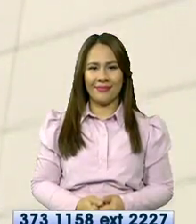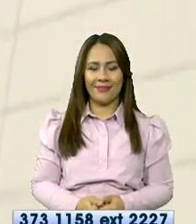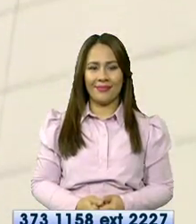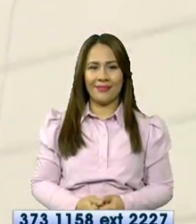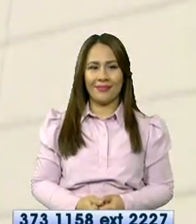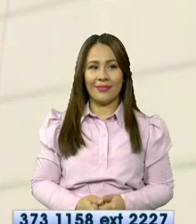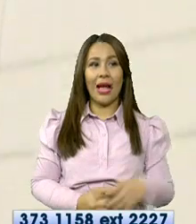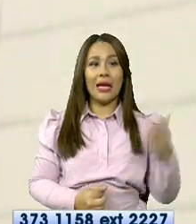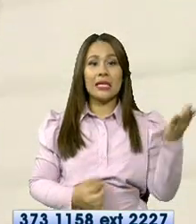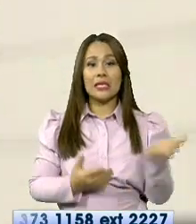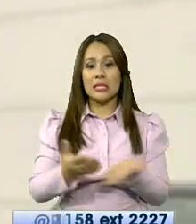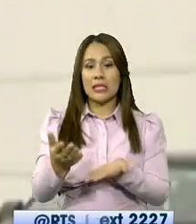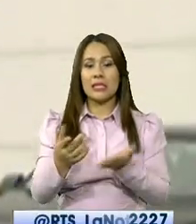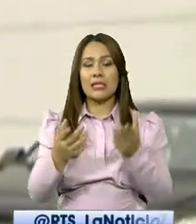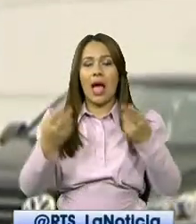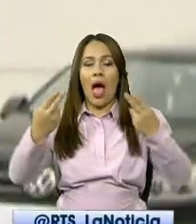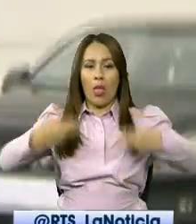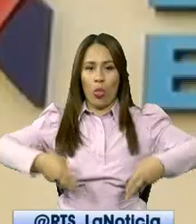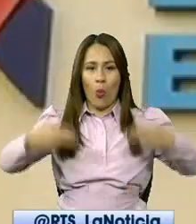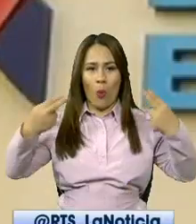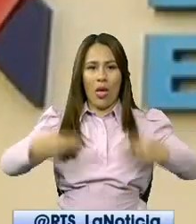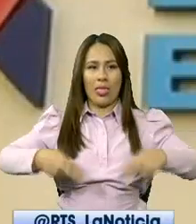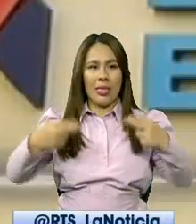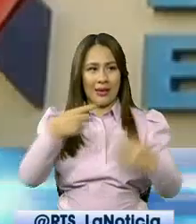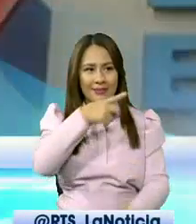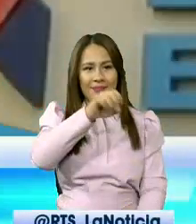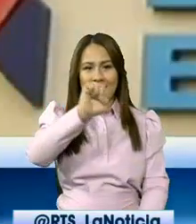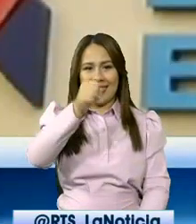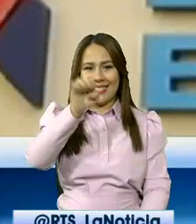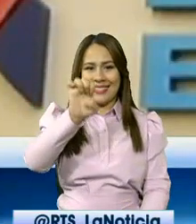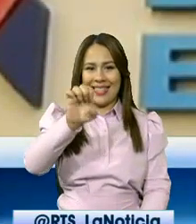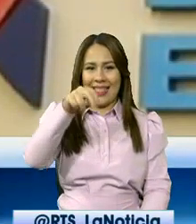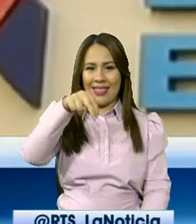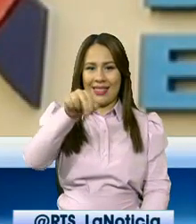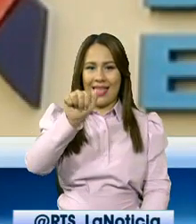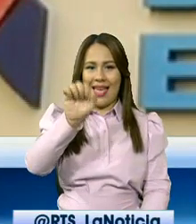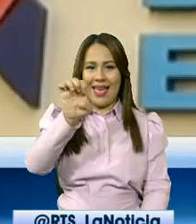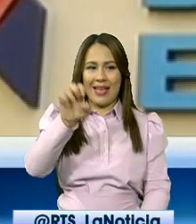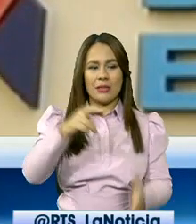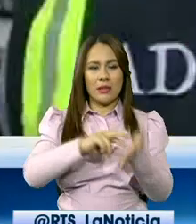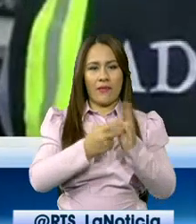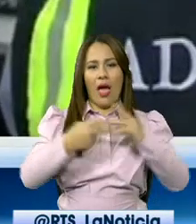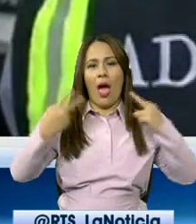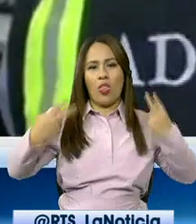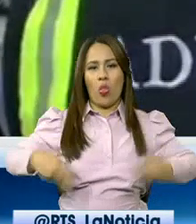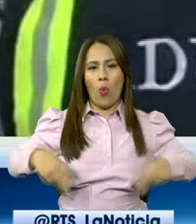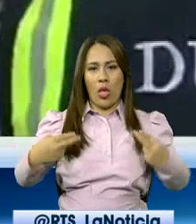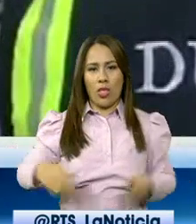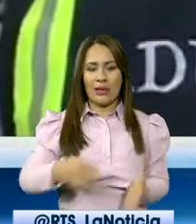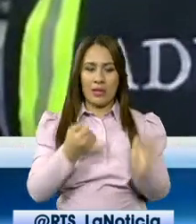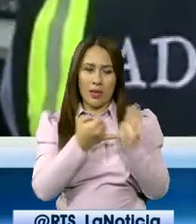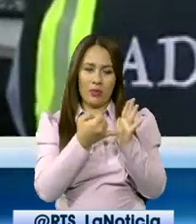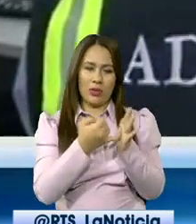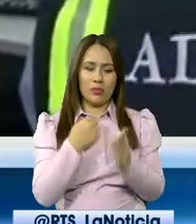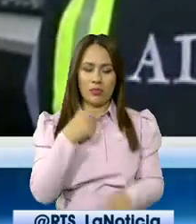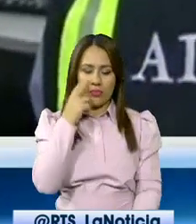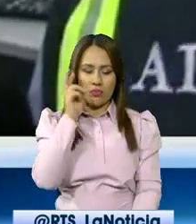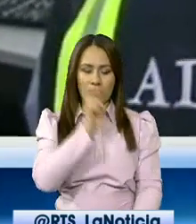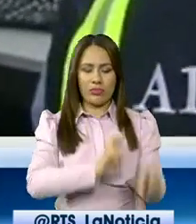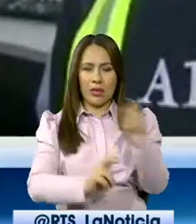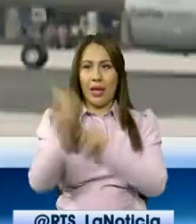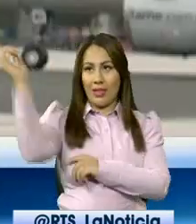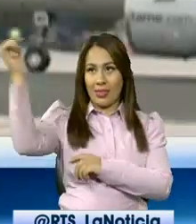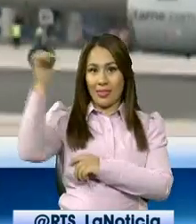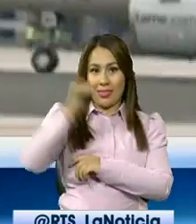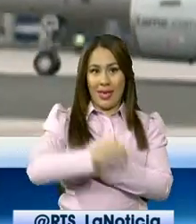El Servicio Nacional de Aduana del Ecuador, SENAE, presentó una nueva resolución sobre el procedimiento general para el despacho